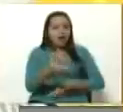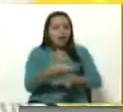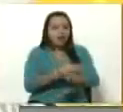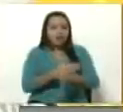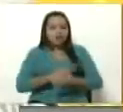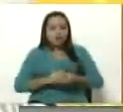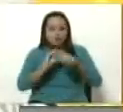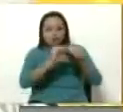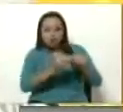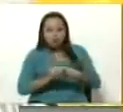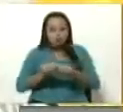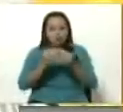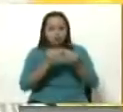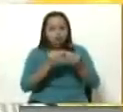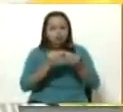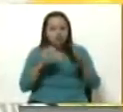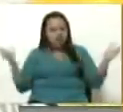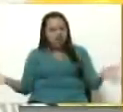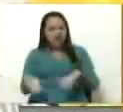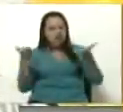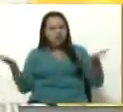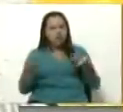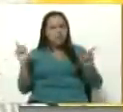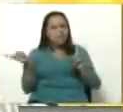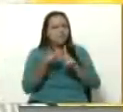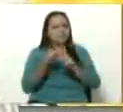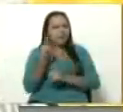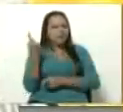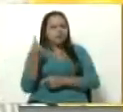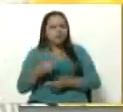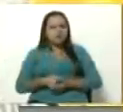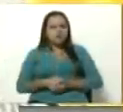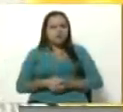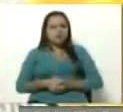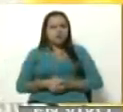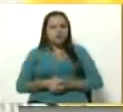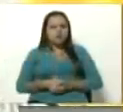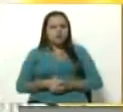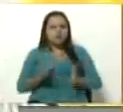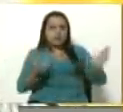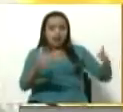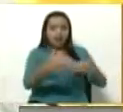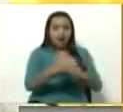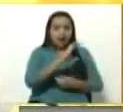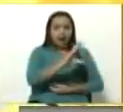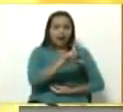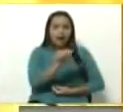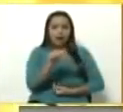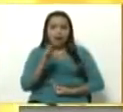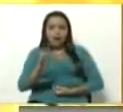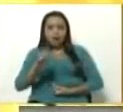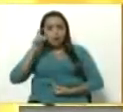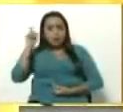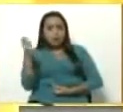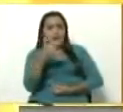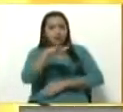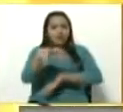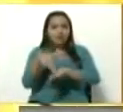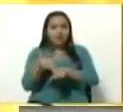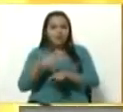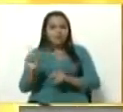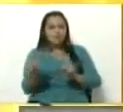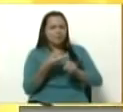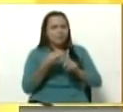el creador y el que impulsó por primera vez el módulo de la Caja CLA guariqueña nacional. Fuimos el